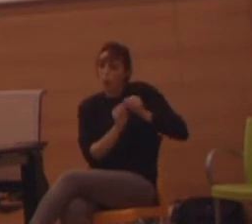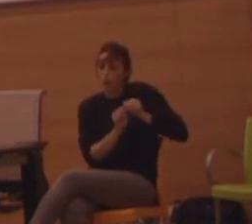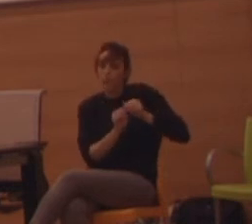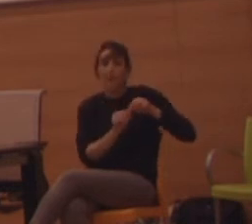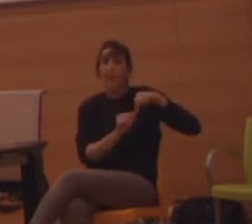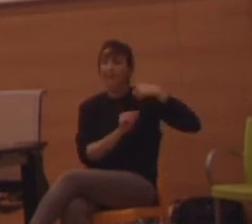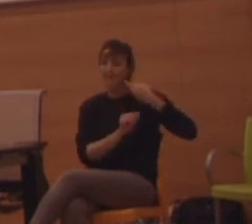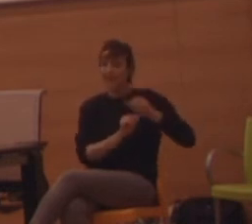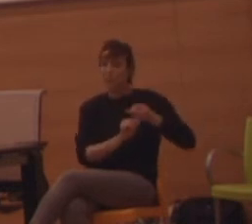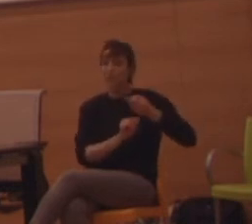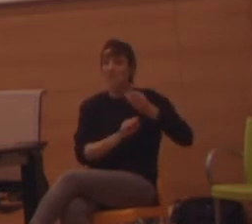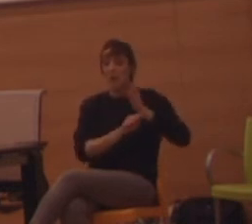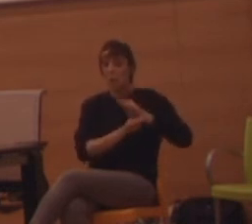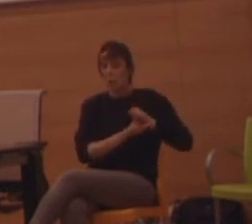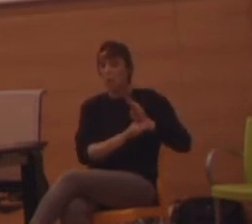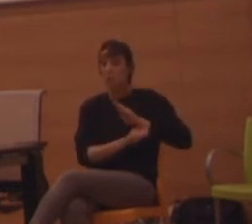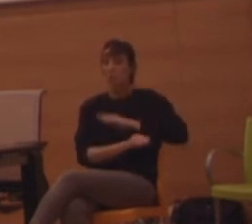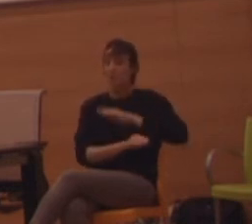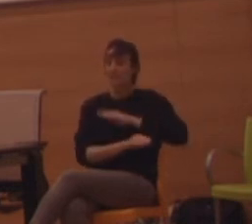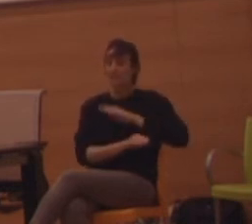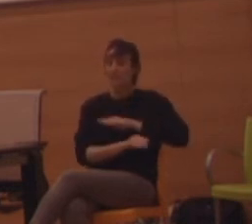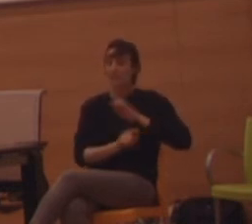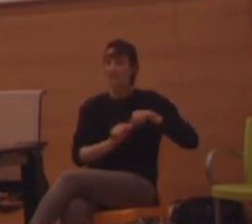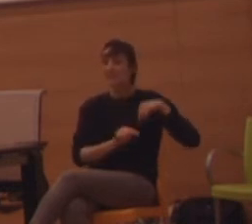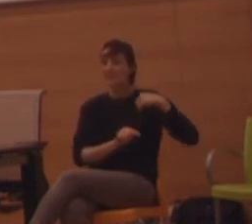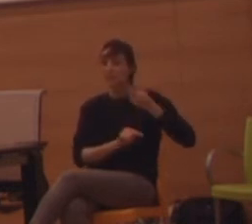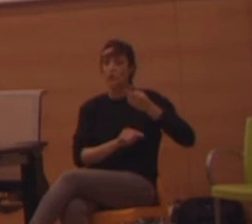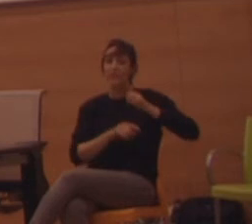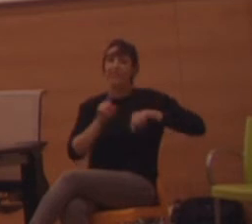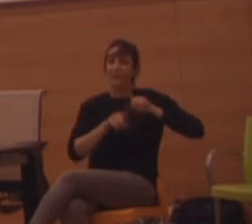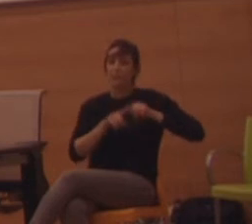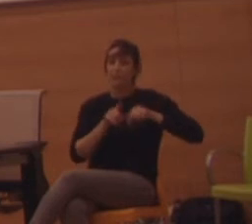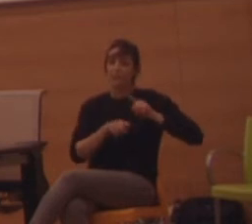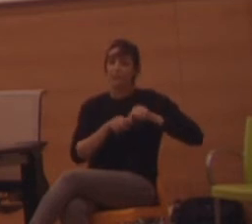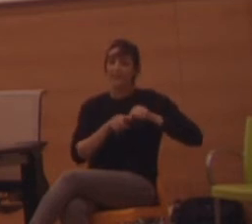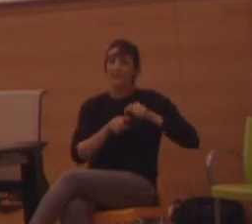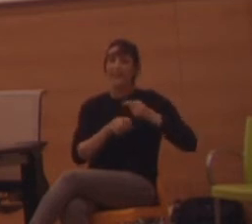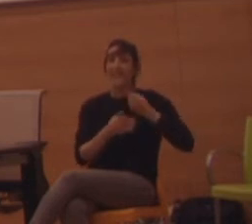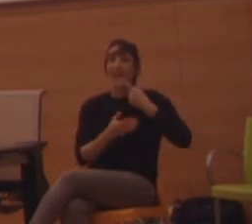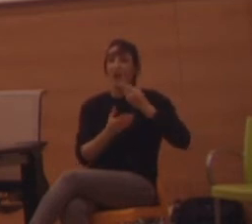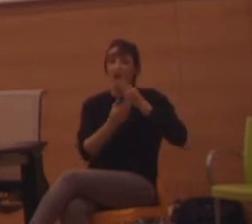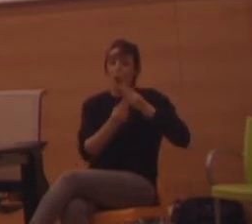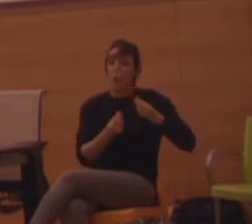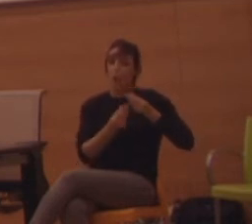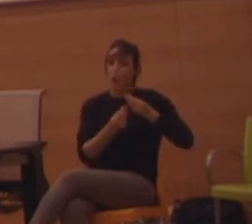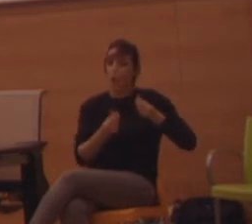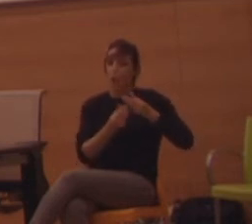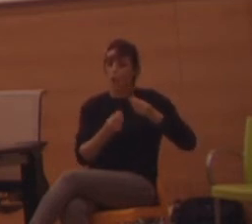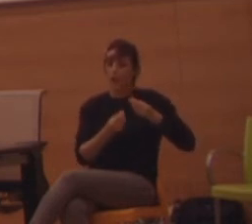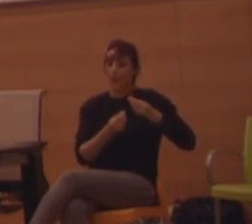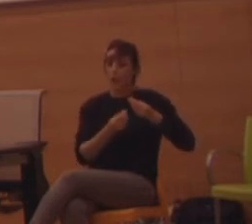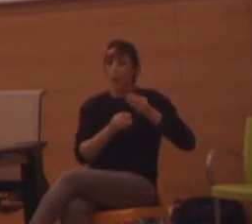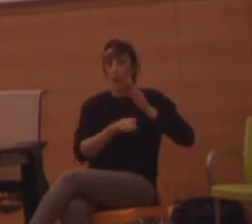Se hacían las curas cada 72, 96 horas, dependiendo del exudado que tenía. Cuando dejó de